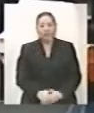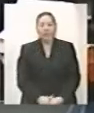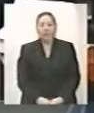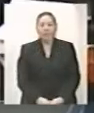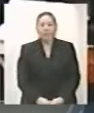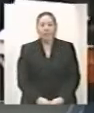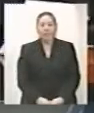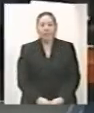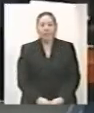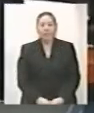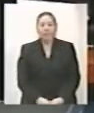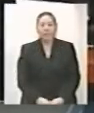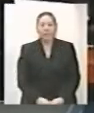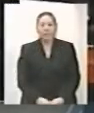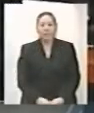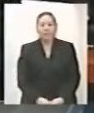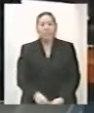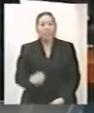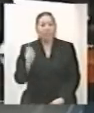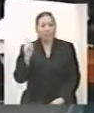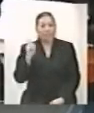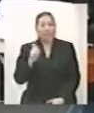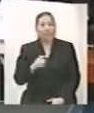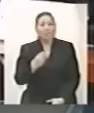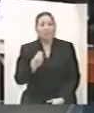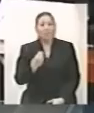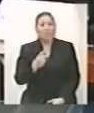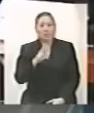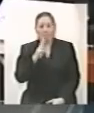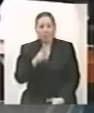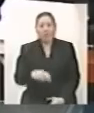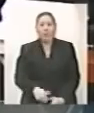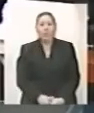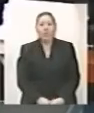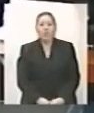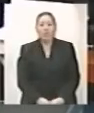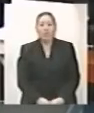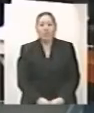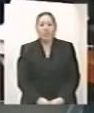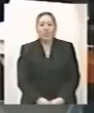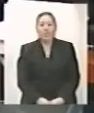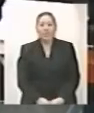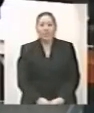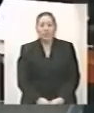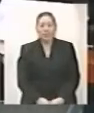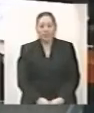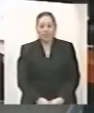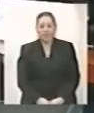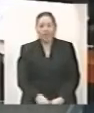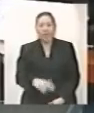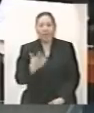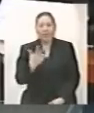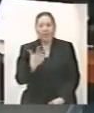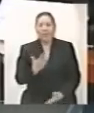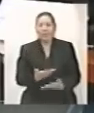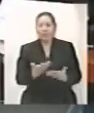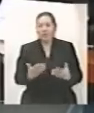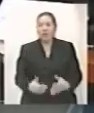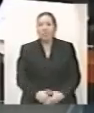es, a mi entender, gravísimo, gravísimo para el país. Se está planteando tres